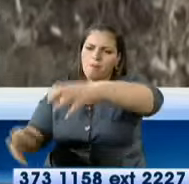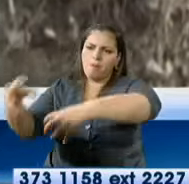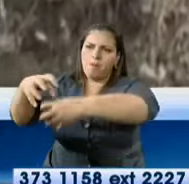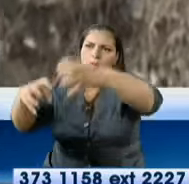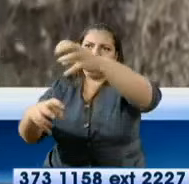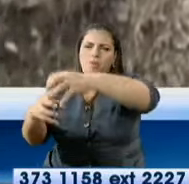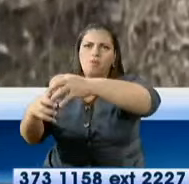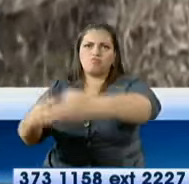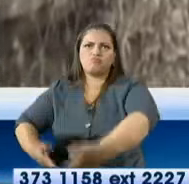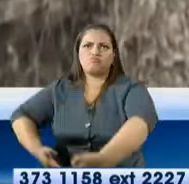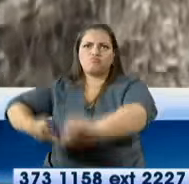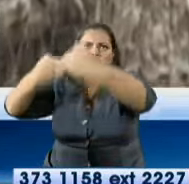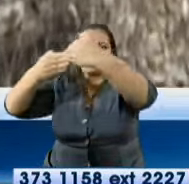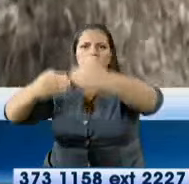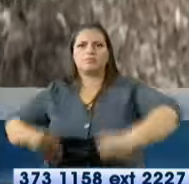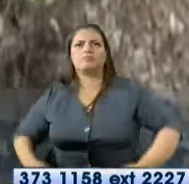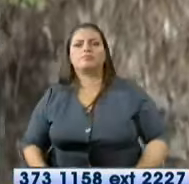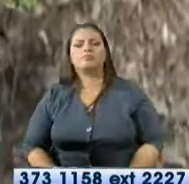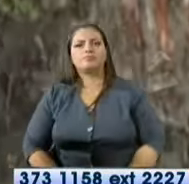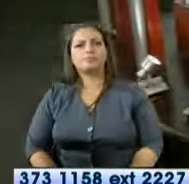Informó Lorena Vaque.